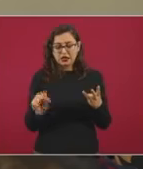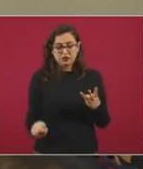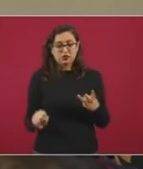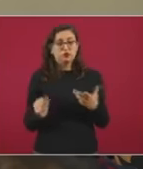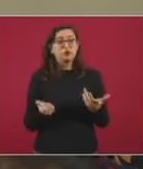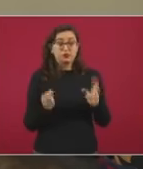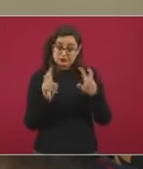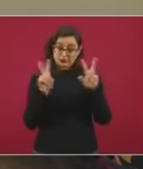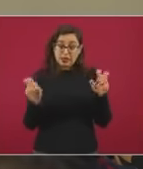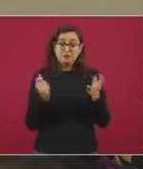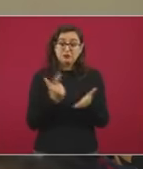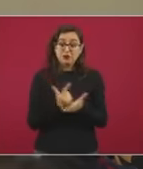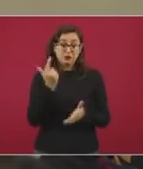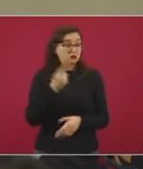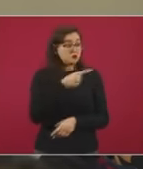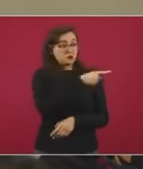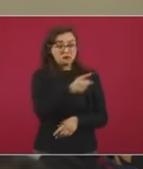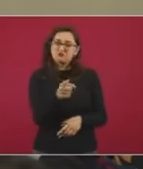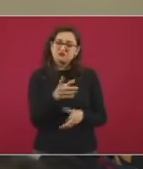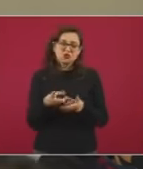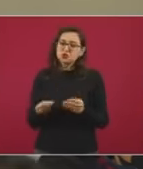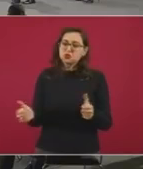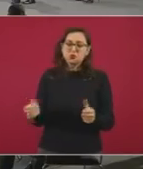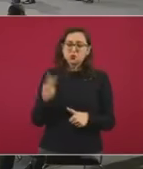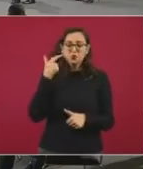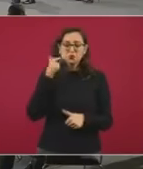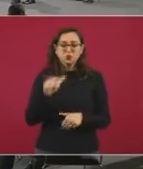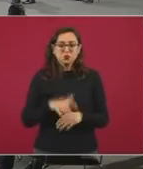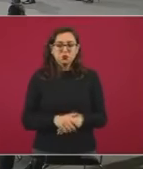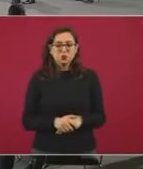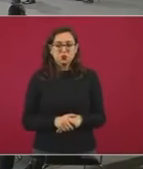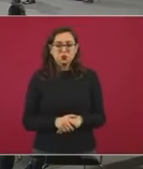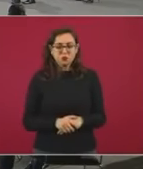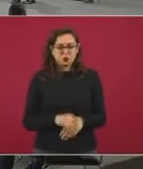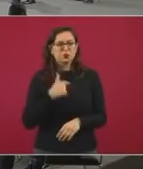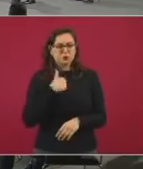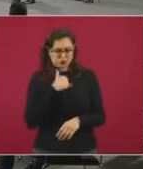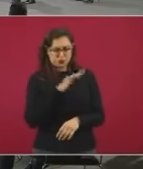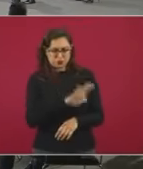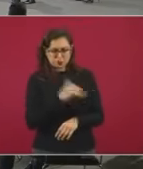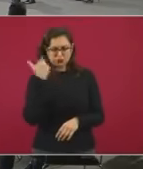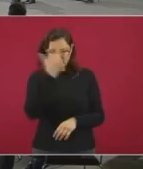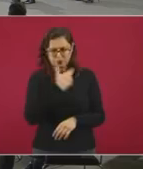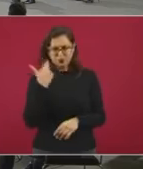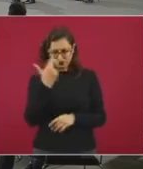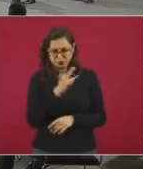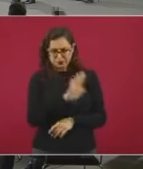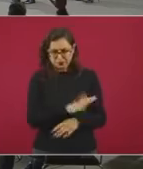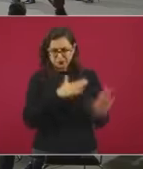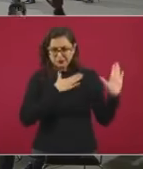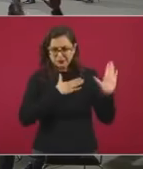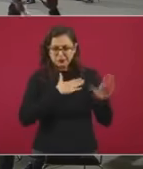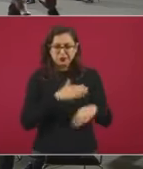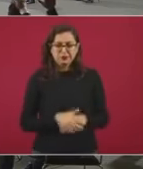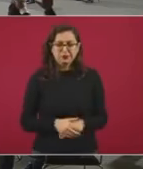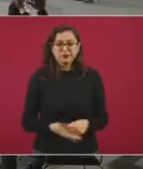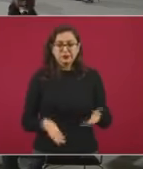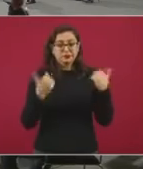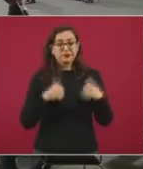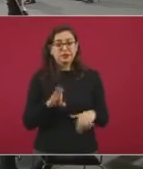quiso solucionar a pesar de una instrucción de usted. Bueno, lo vamos a revisar. Muchísimas gracias, Ese es presidente. el compromiso. Y lo de